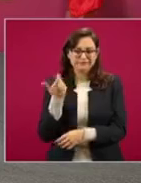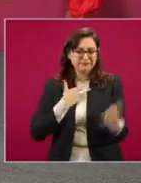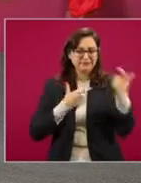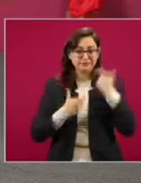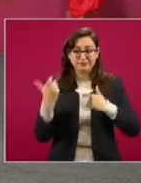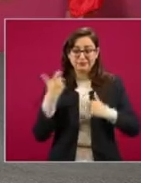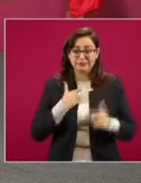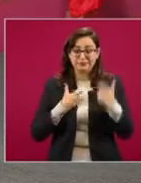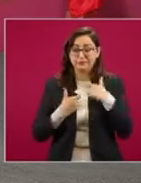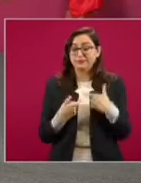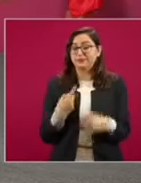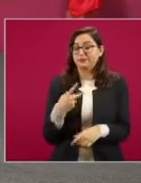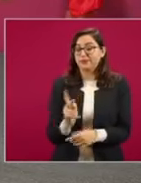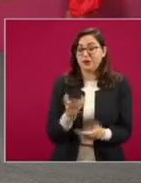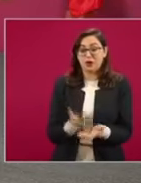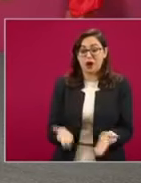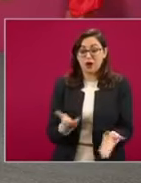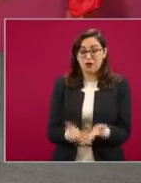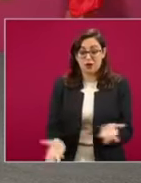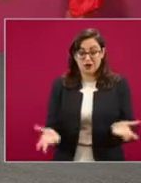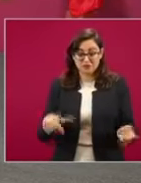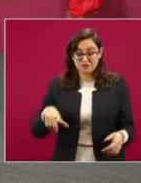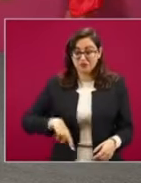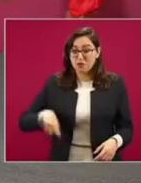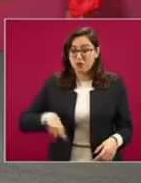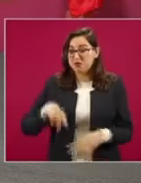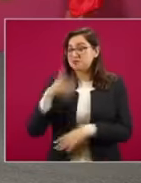ahora pues nosotros somos